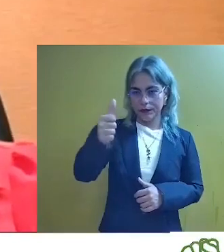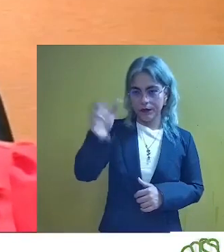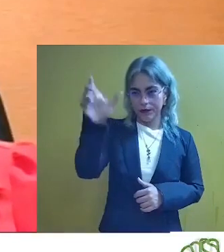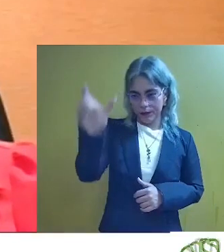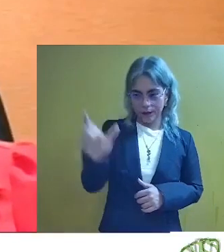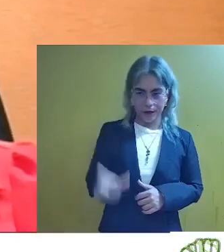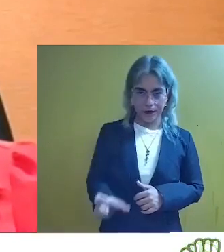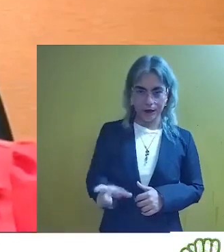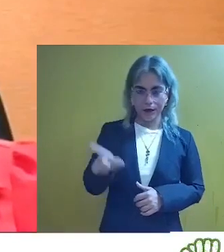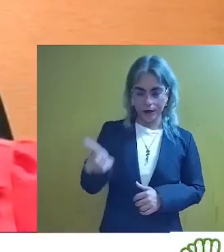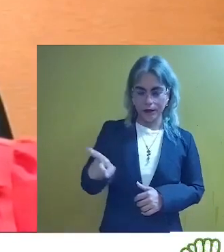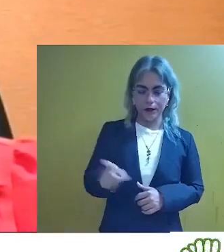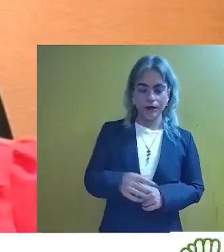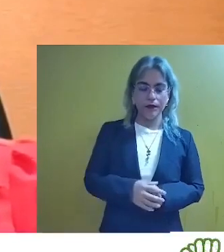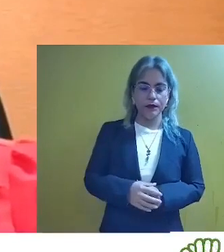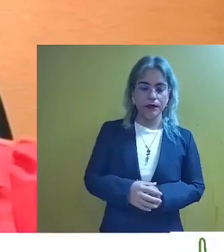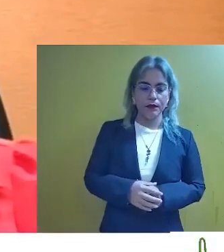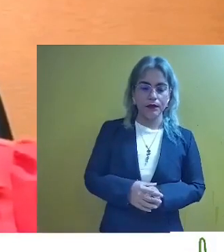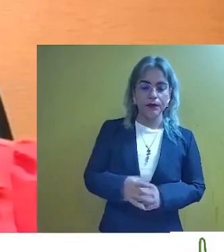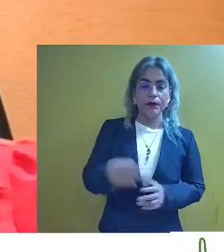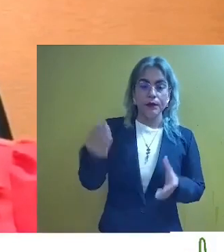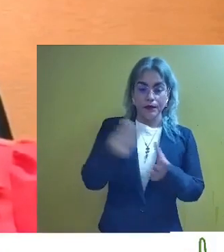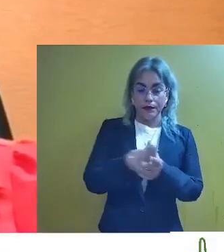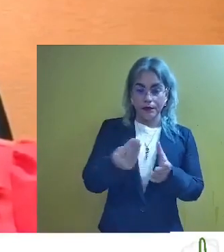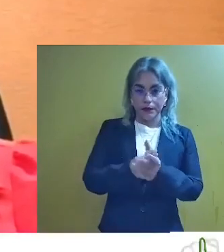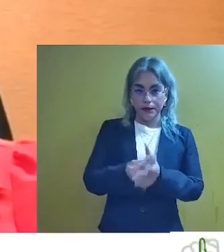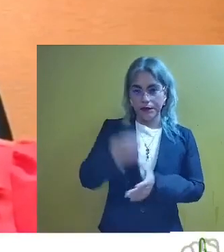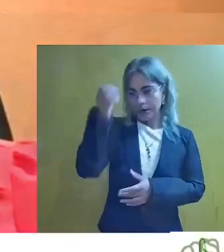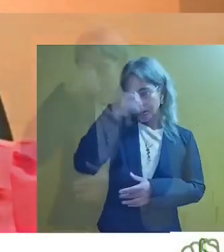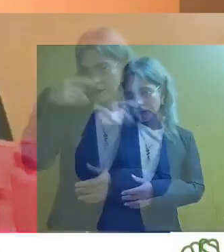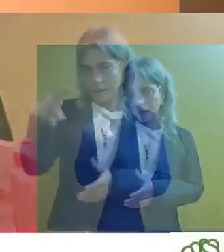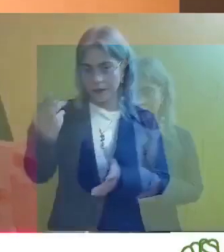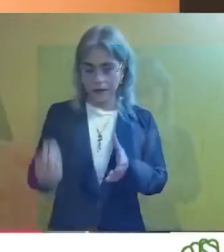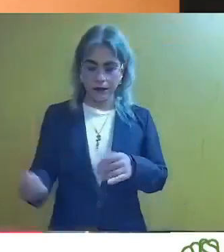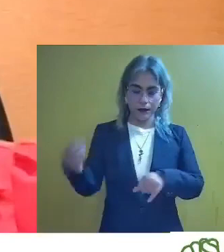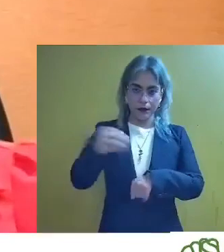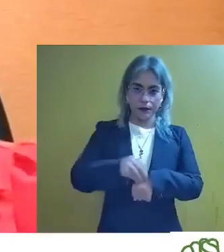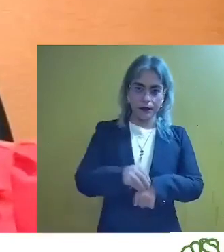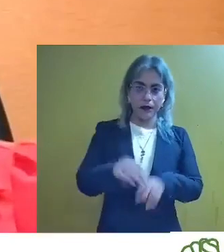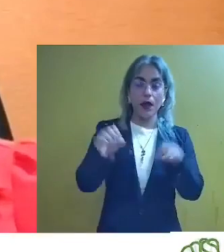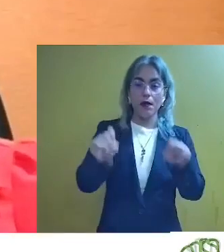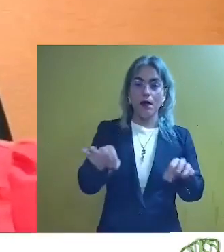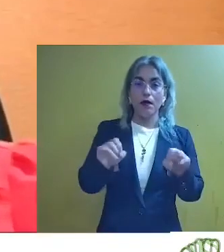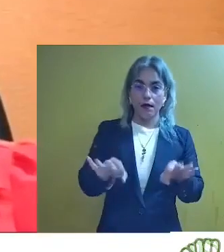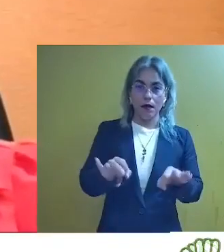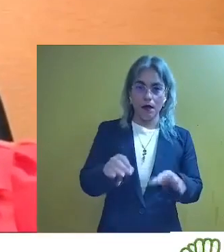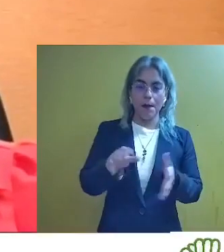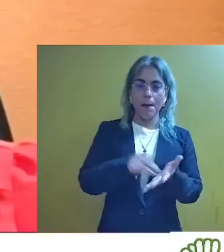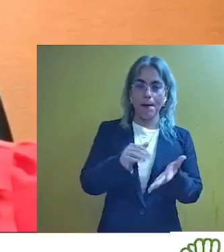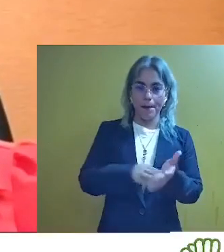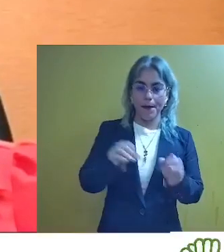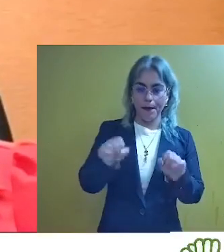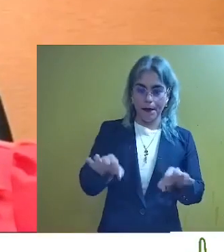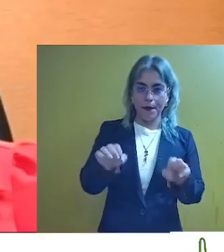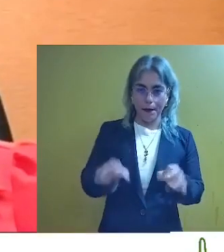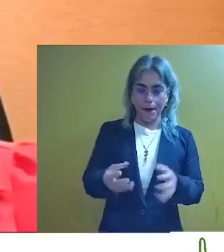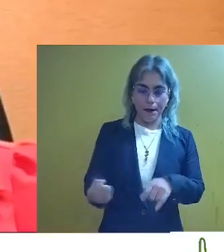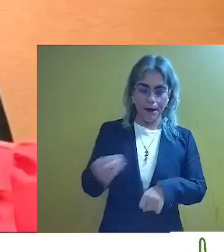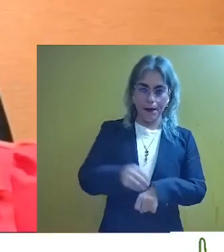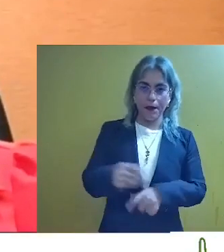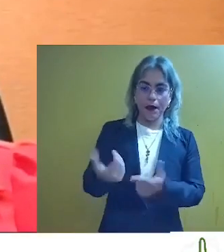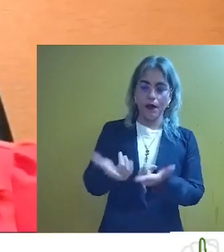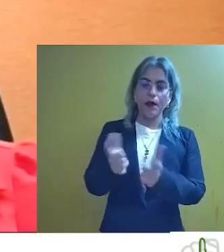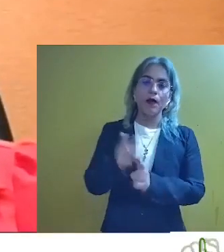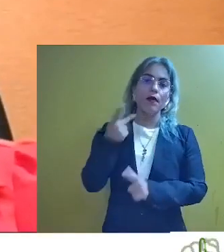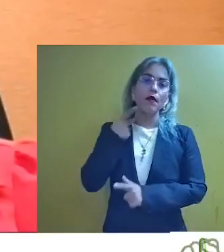al expediente a partir de un oficio que el tesorero del Comité Directivo Estatal del Partido Acción Nacional